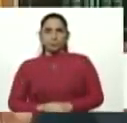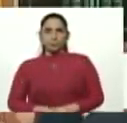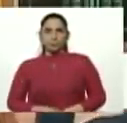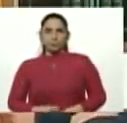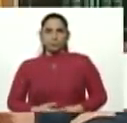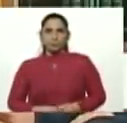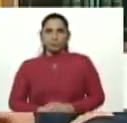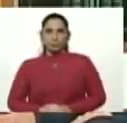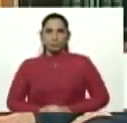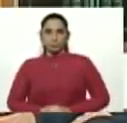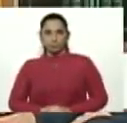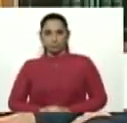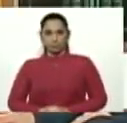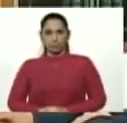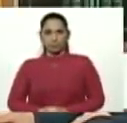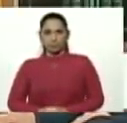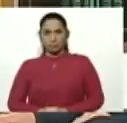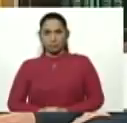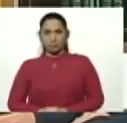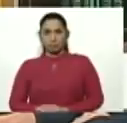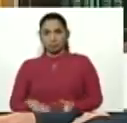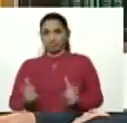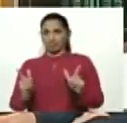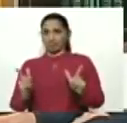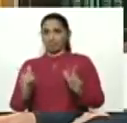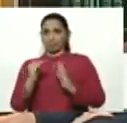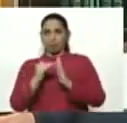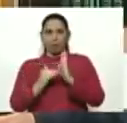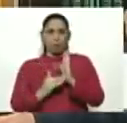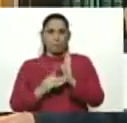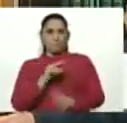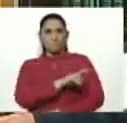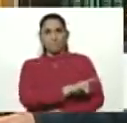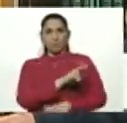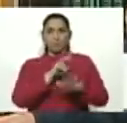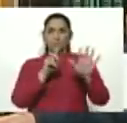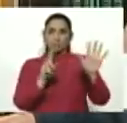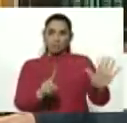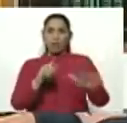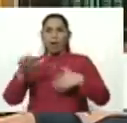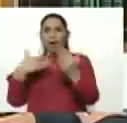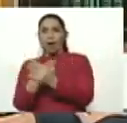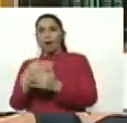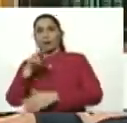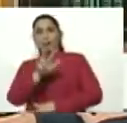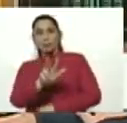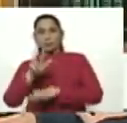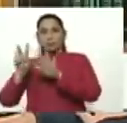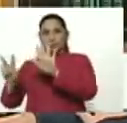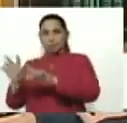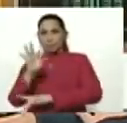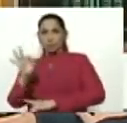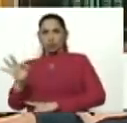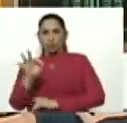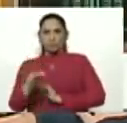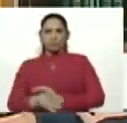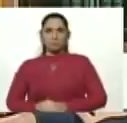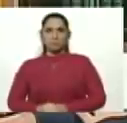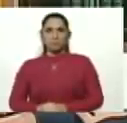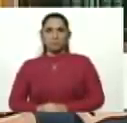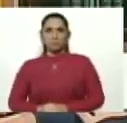Se activó bajo, entre 26 a 37%.